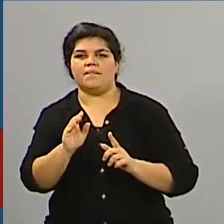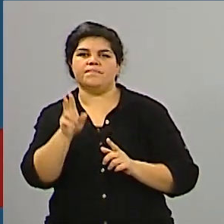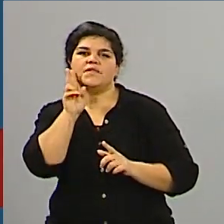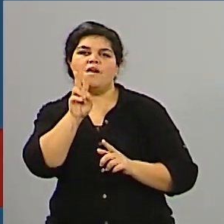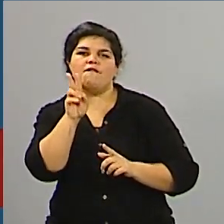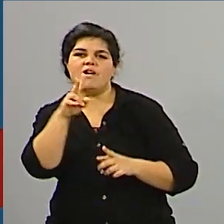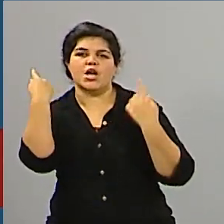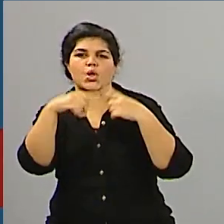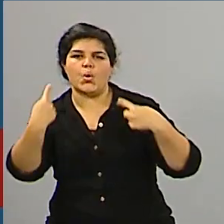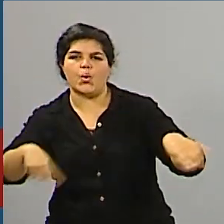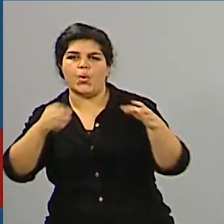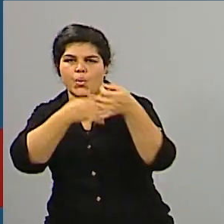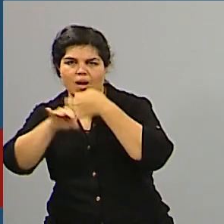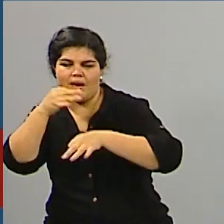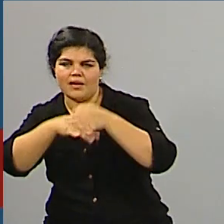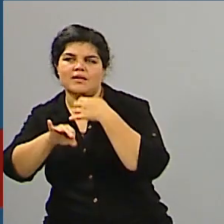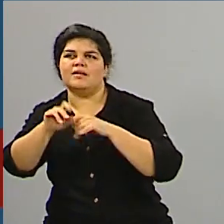los distintos